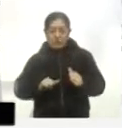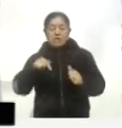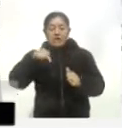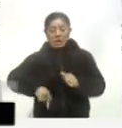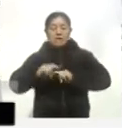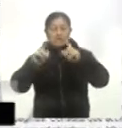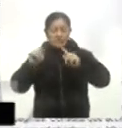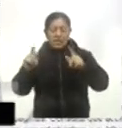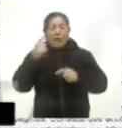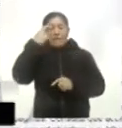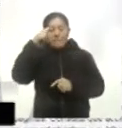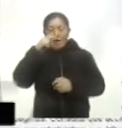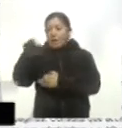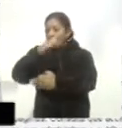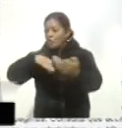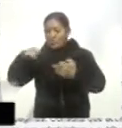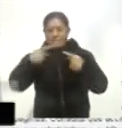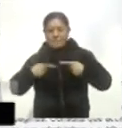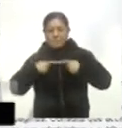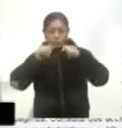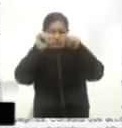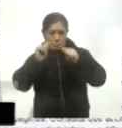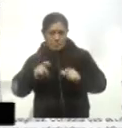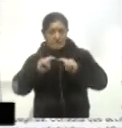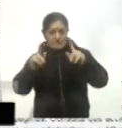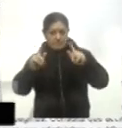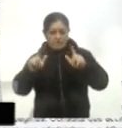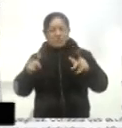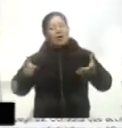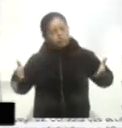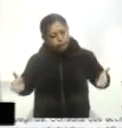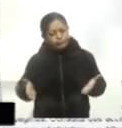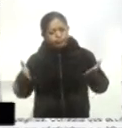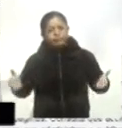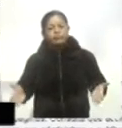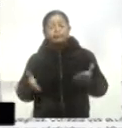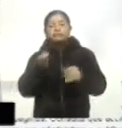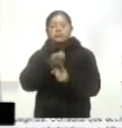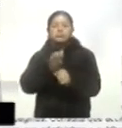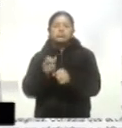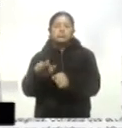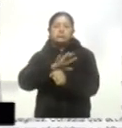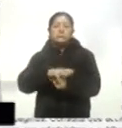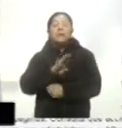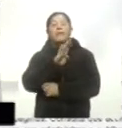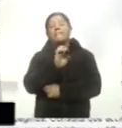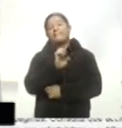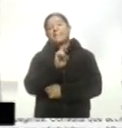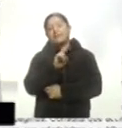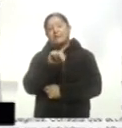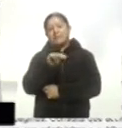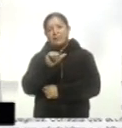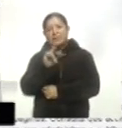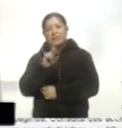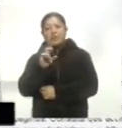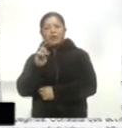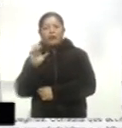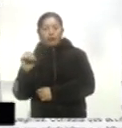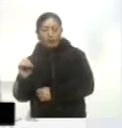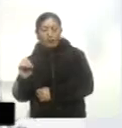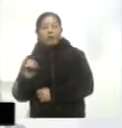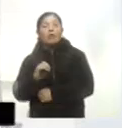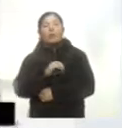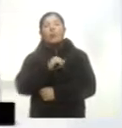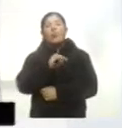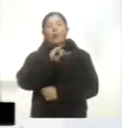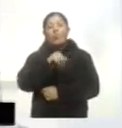de creadores tlaxcaltecas durante este periodo de contingencia por COVID-19. Bernardo Juárez, oriundo de la Trinidad Tenesyecac,